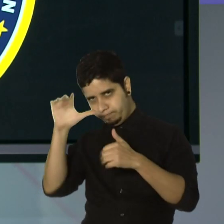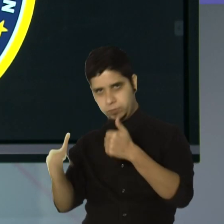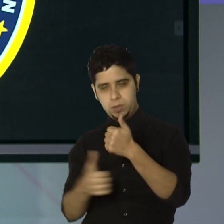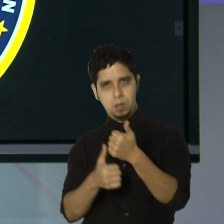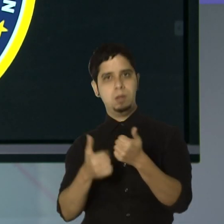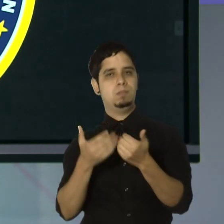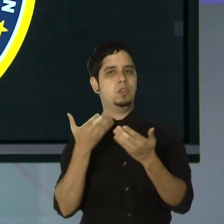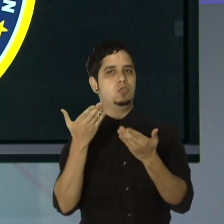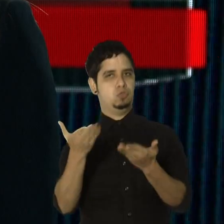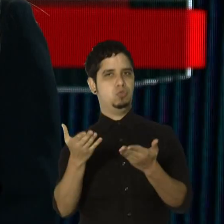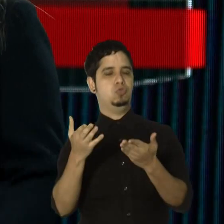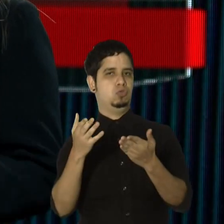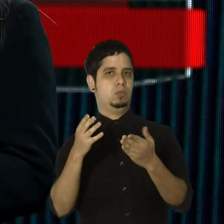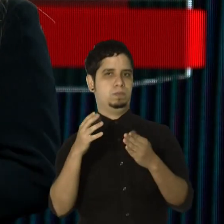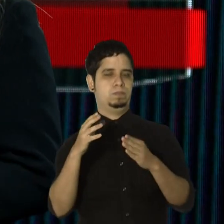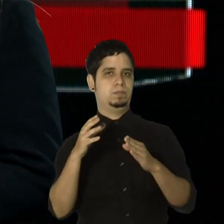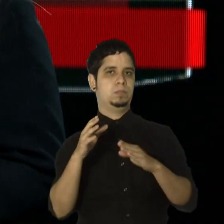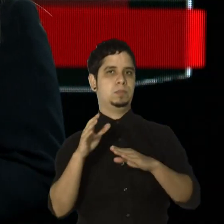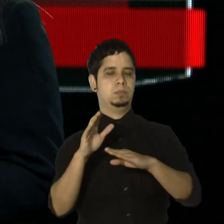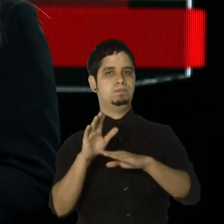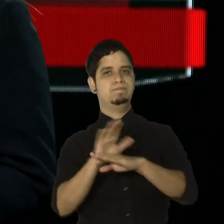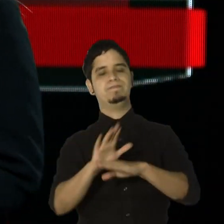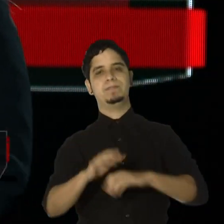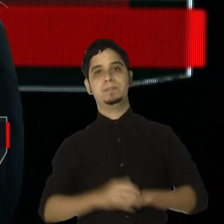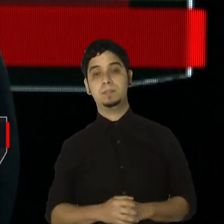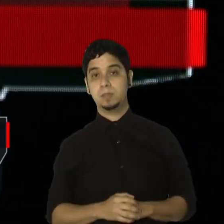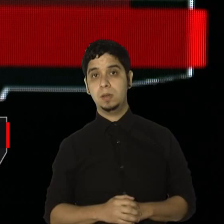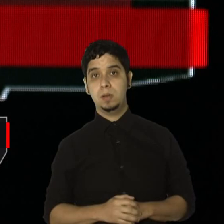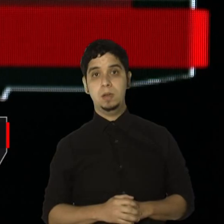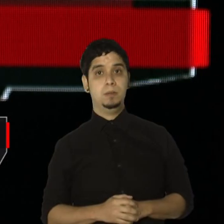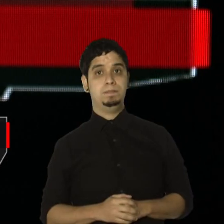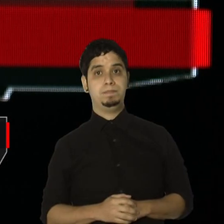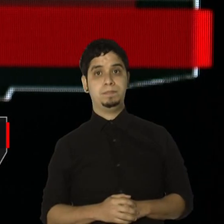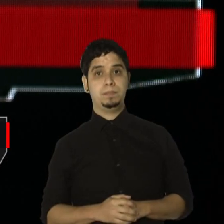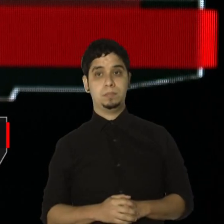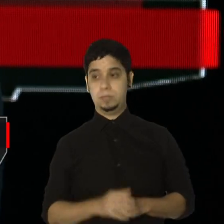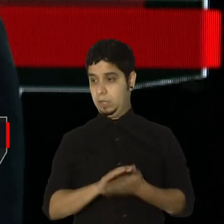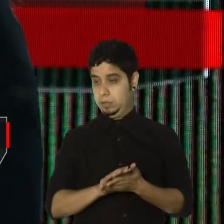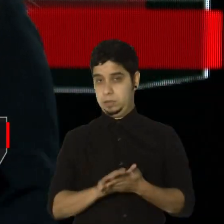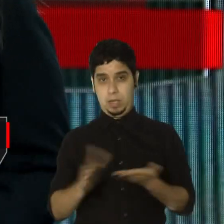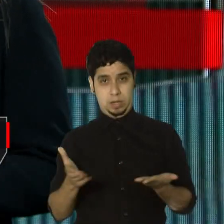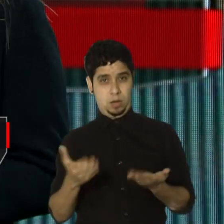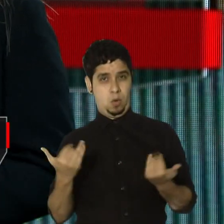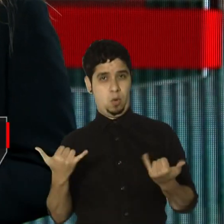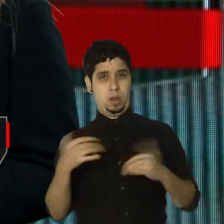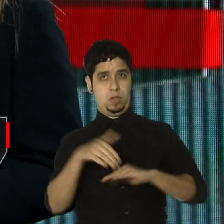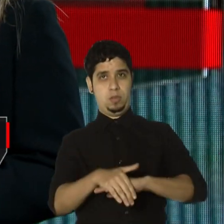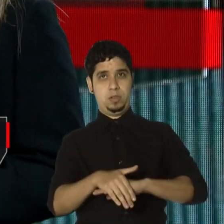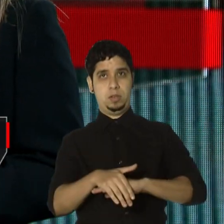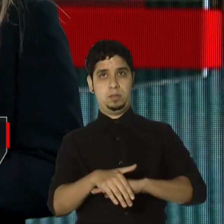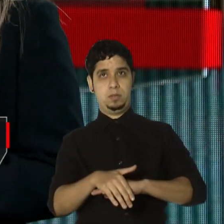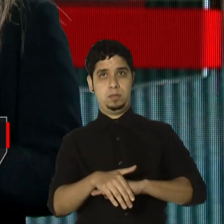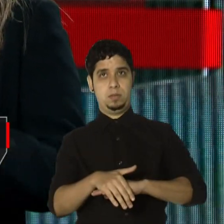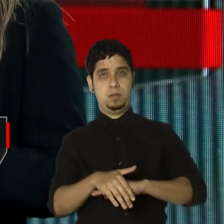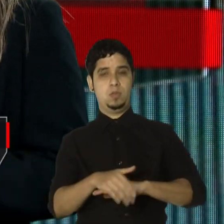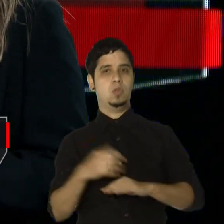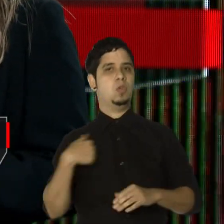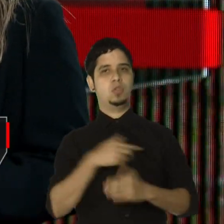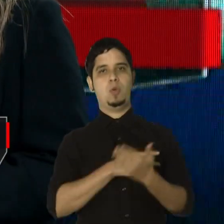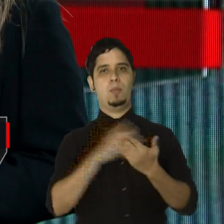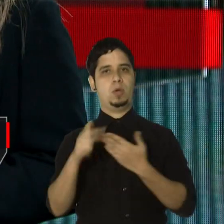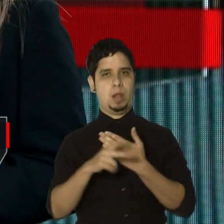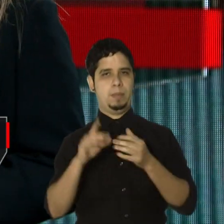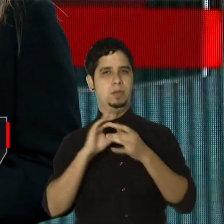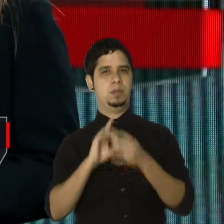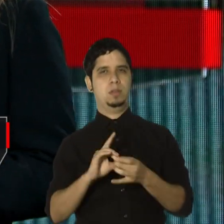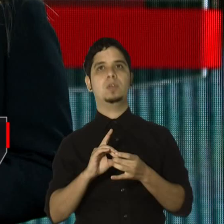corrección y rehabilitación. Pues saludo, encantada de estar aquí en la noche de hoy. Nuestro programa se conoce como el Programa de